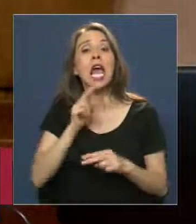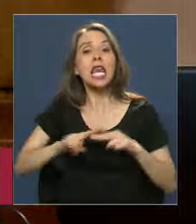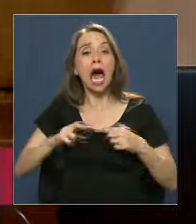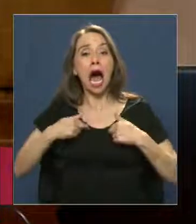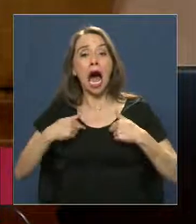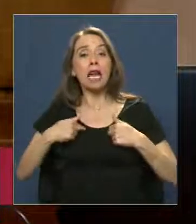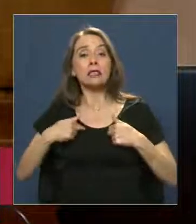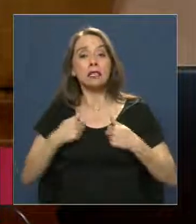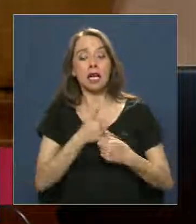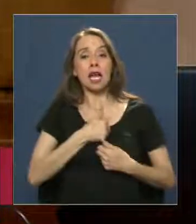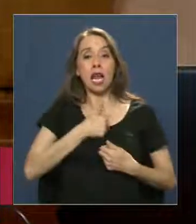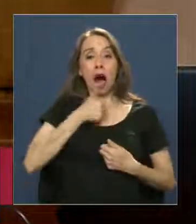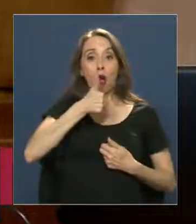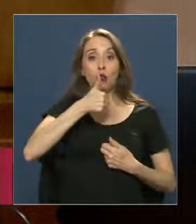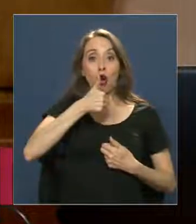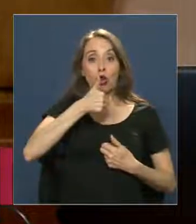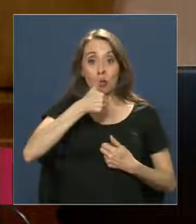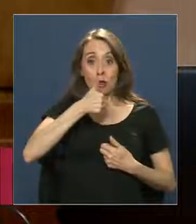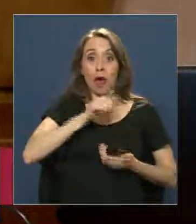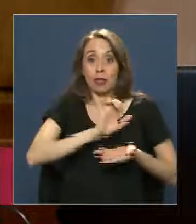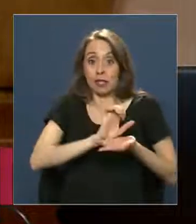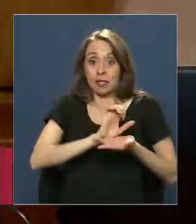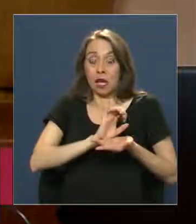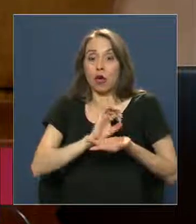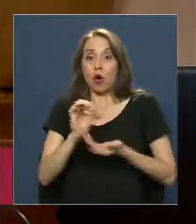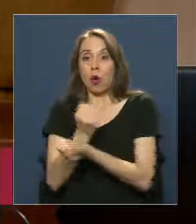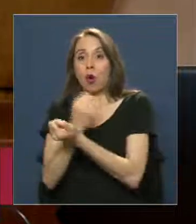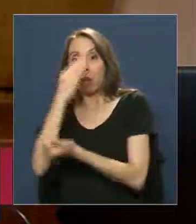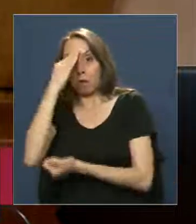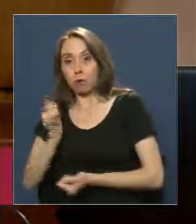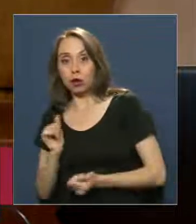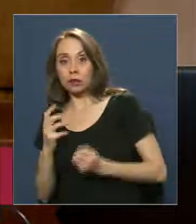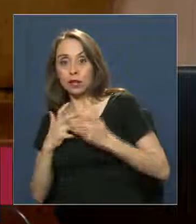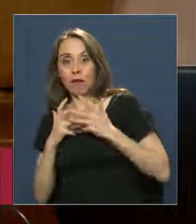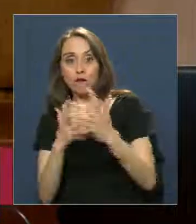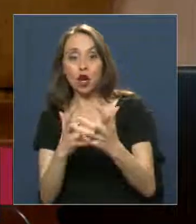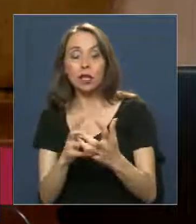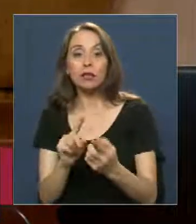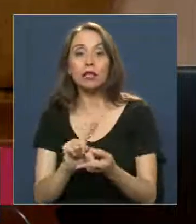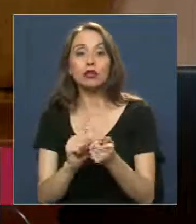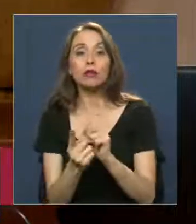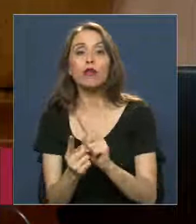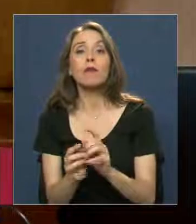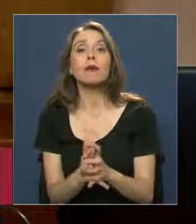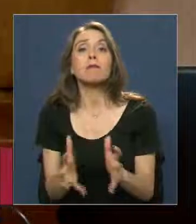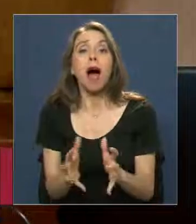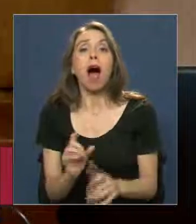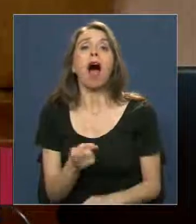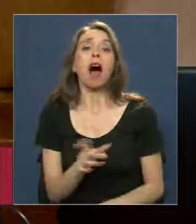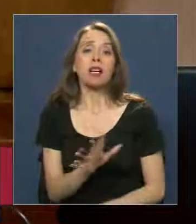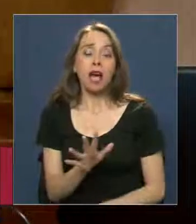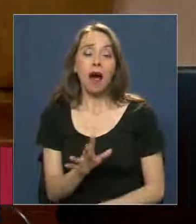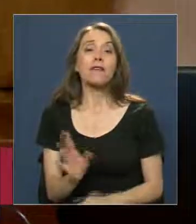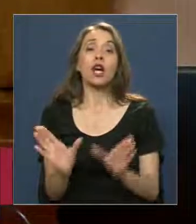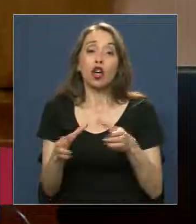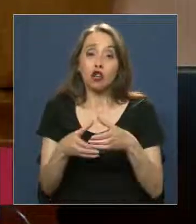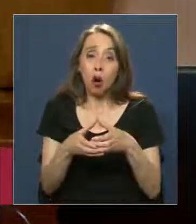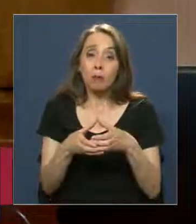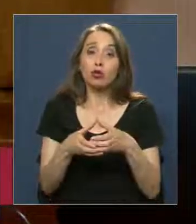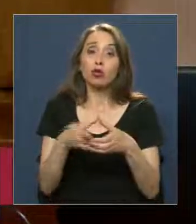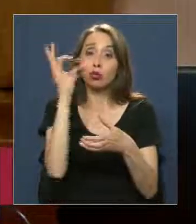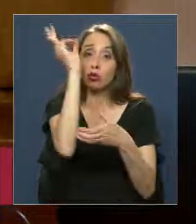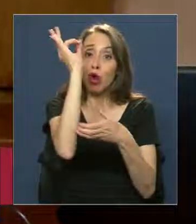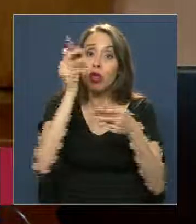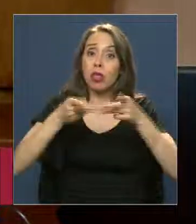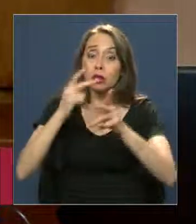de la policía, tiene una gravedad social mayor. Y eso lo hemos tratado, lo hemos conversado en la Comisión de Derechos Humanos, hemos tratado de